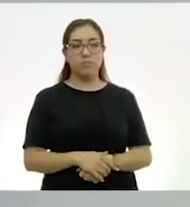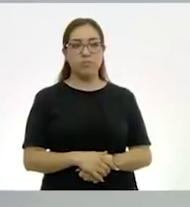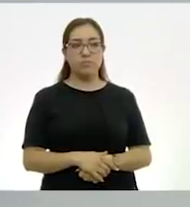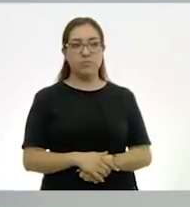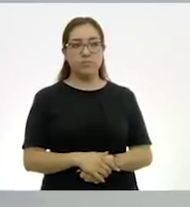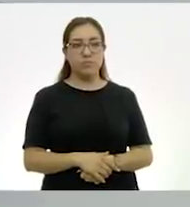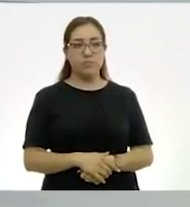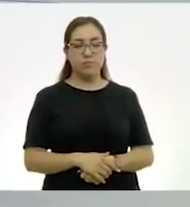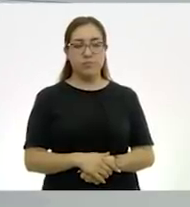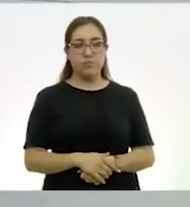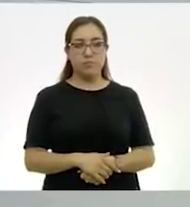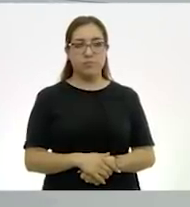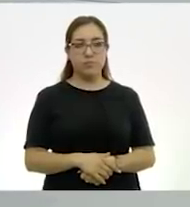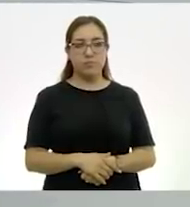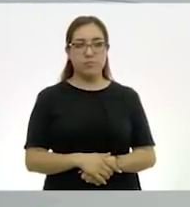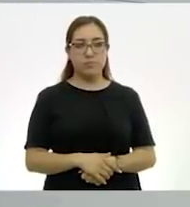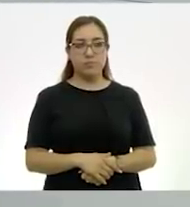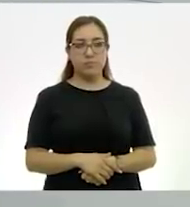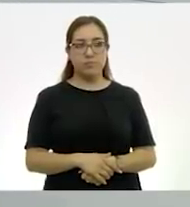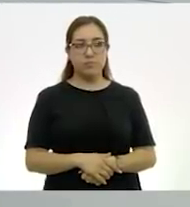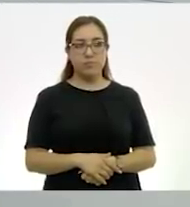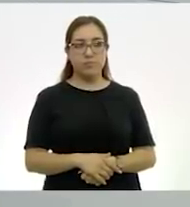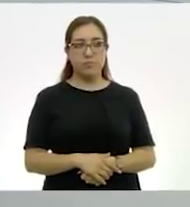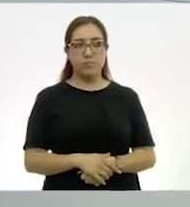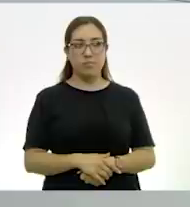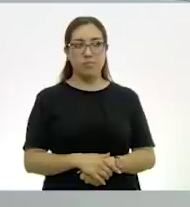a formarse Muy bien.